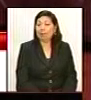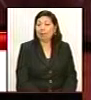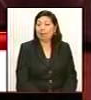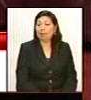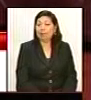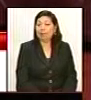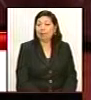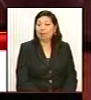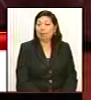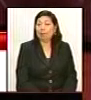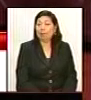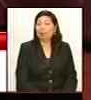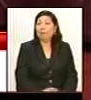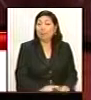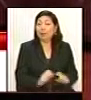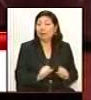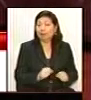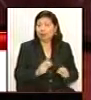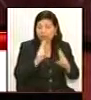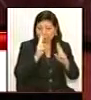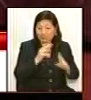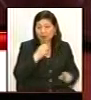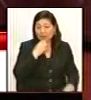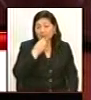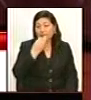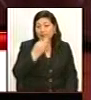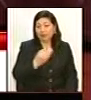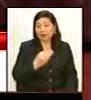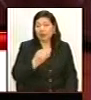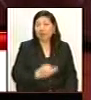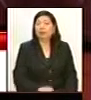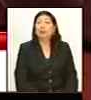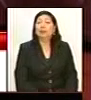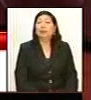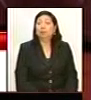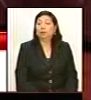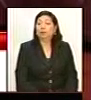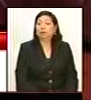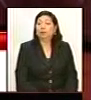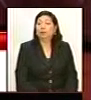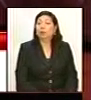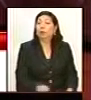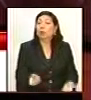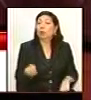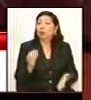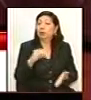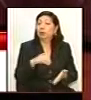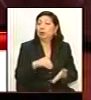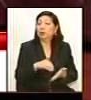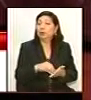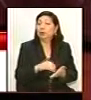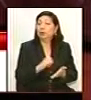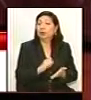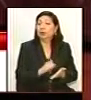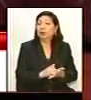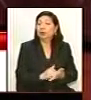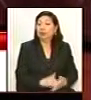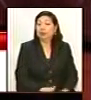Pero sí considero, en honor a la verdad, que el nombramiento, la